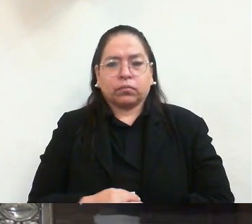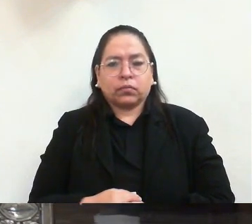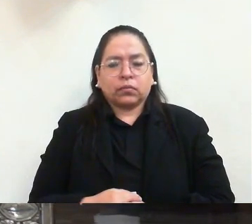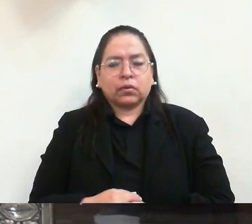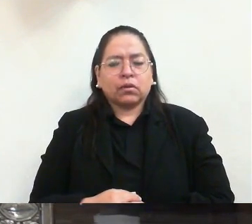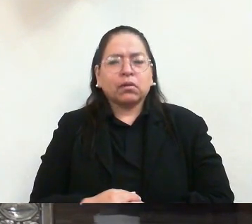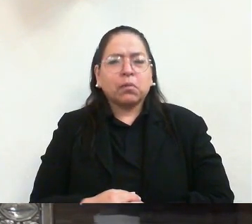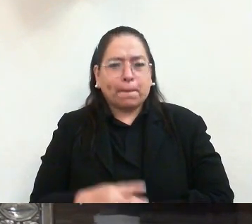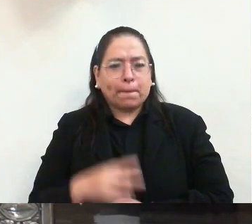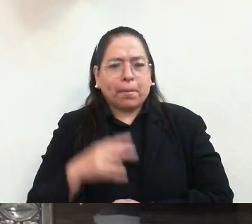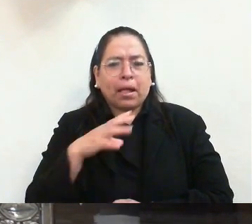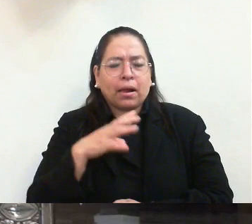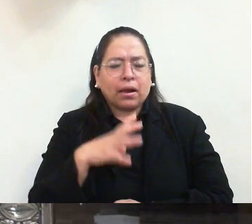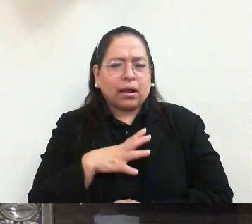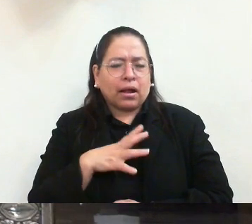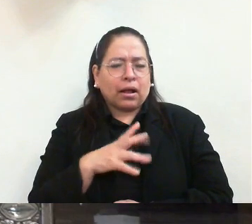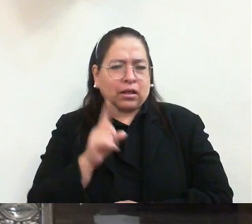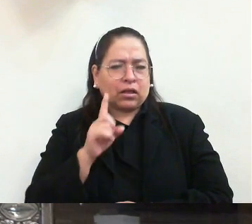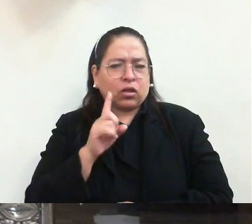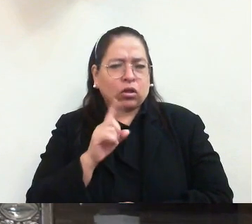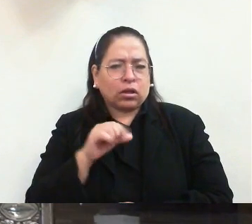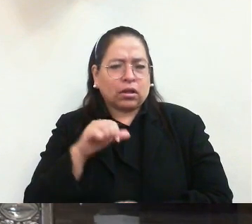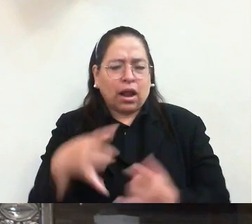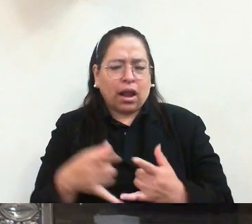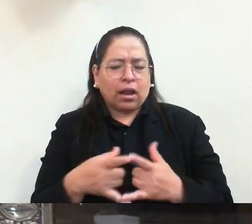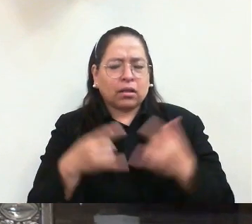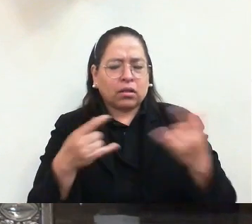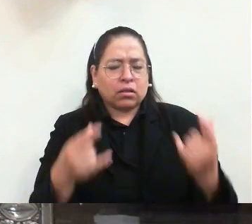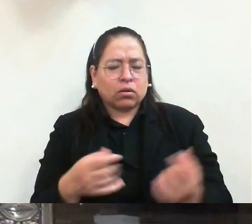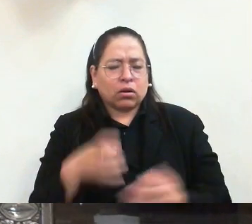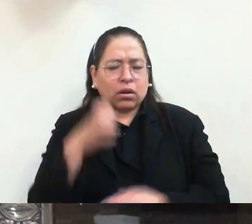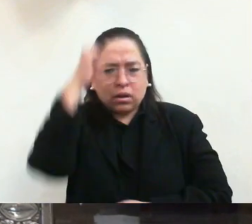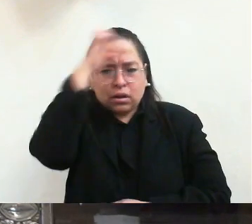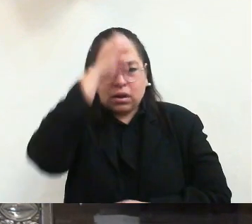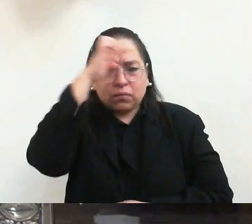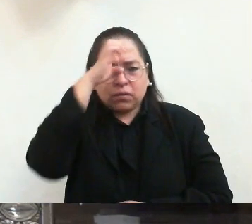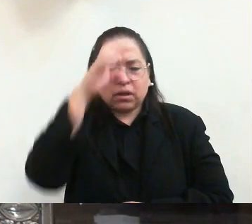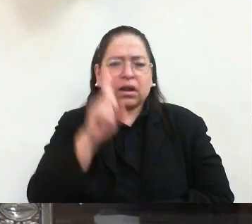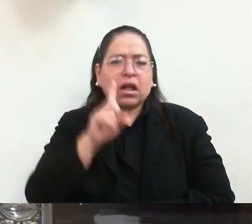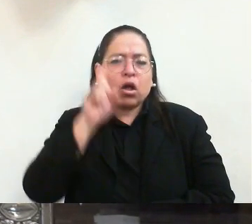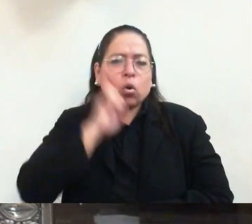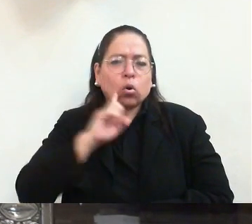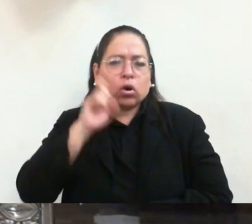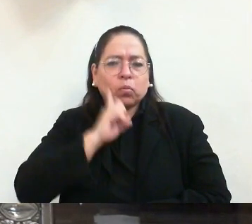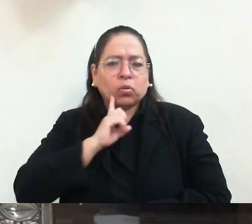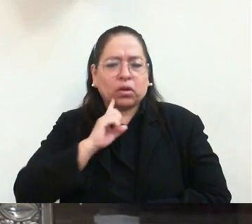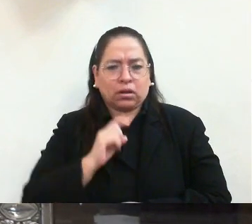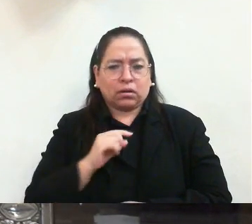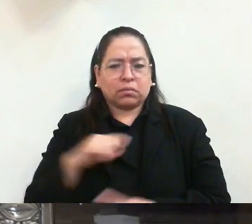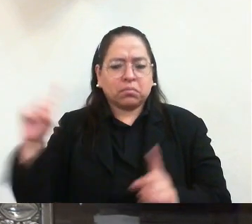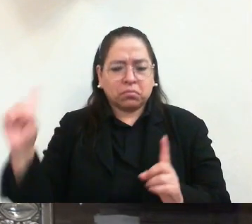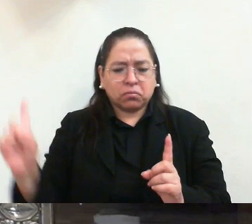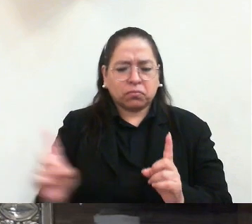mujer vemos su trato respetuoso